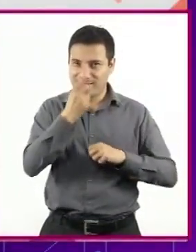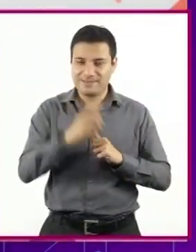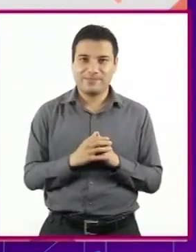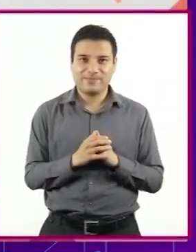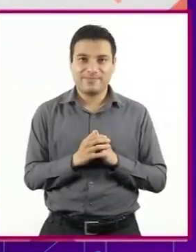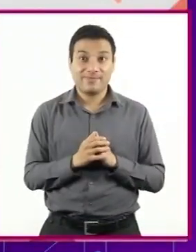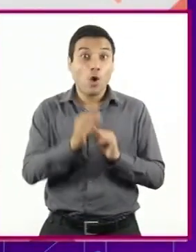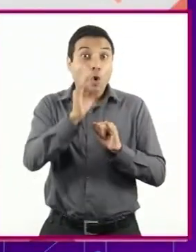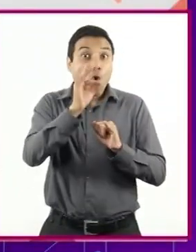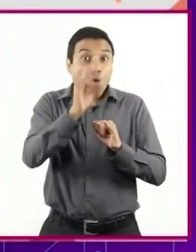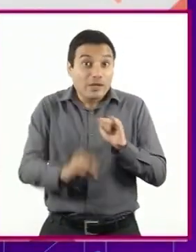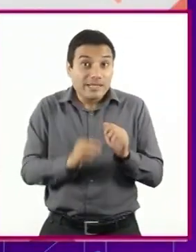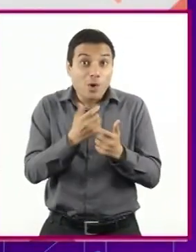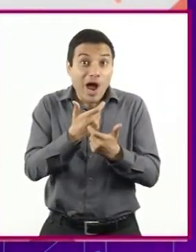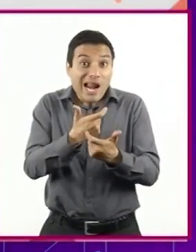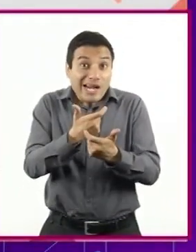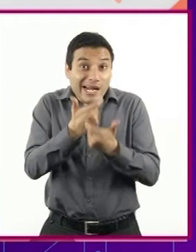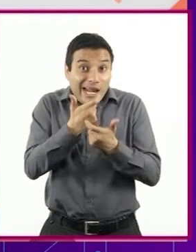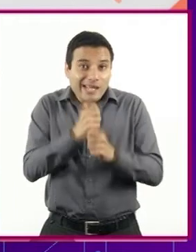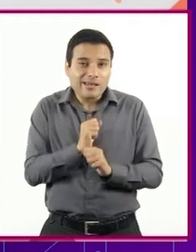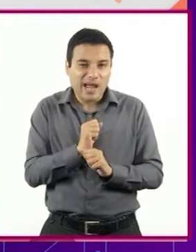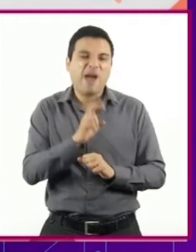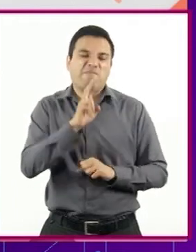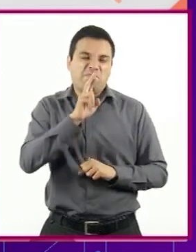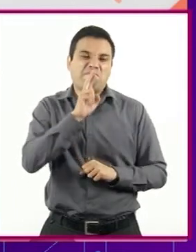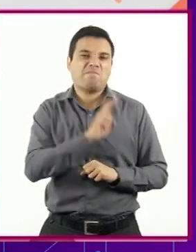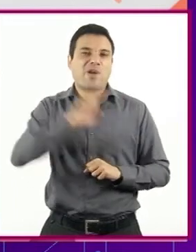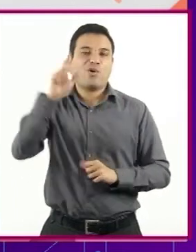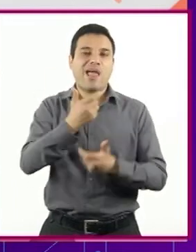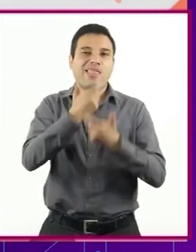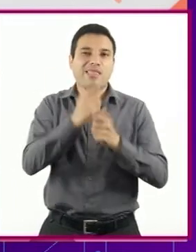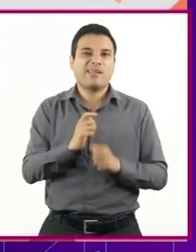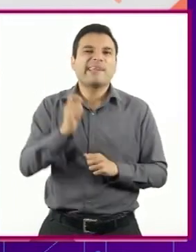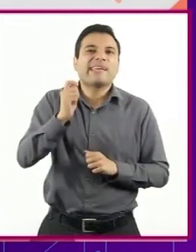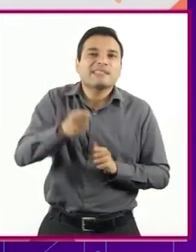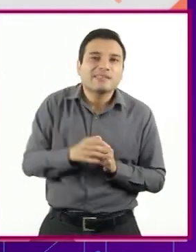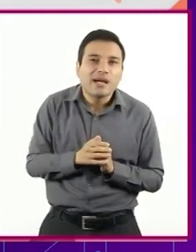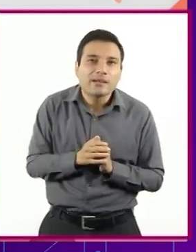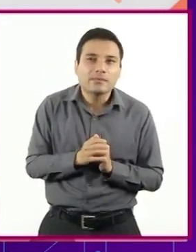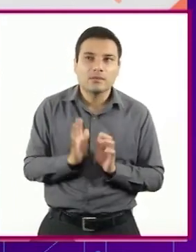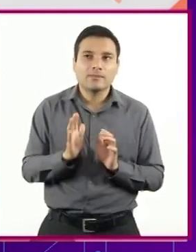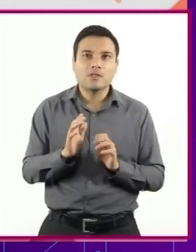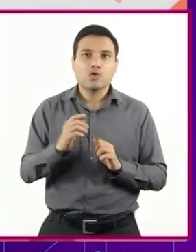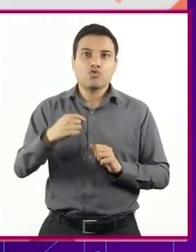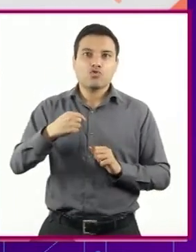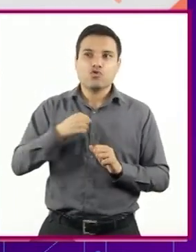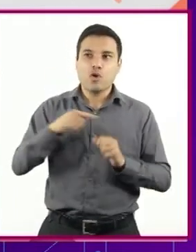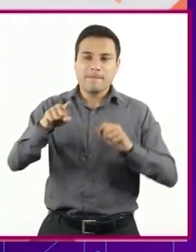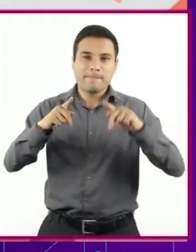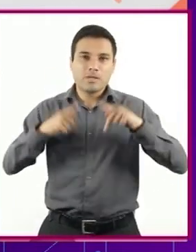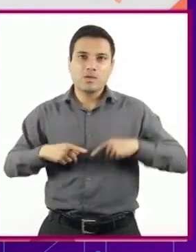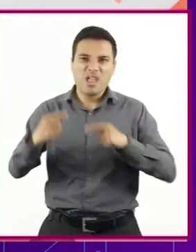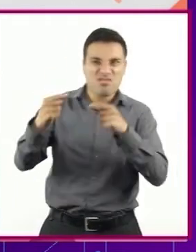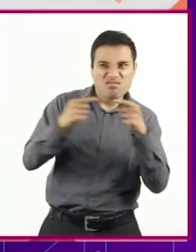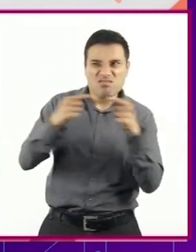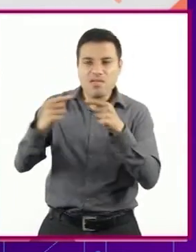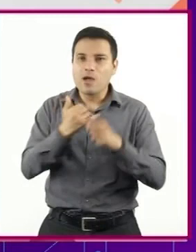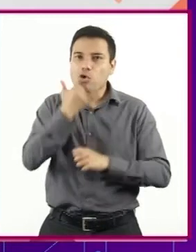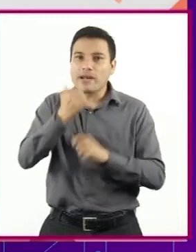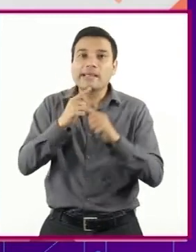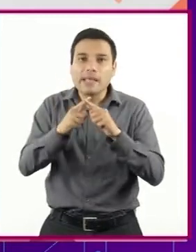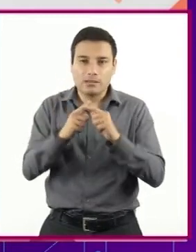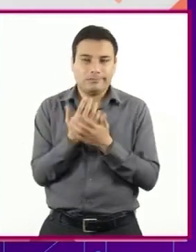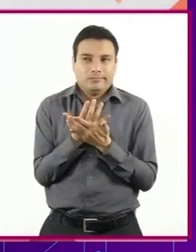al último, ríe mejor. Significa que será el tiempo el que diga quién tiene la razón y quién se equivoca. Un dicho también